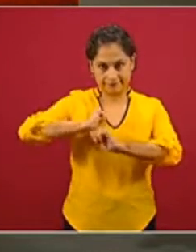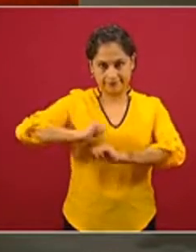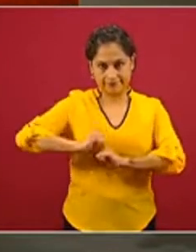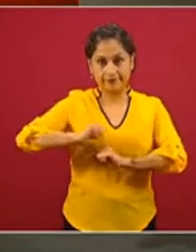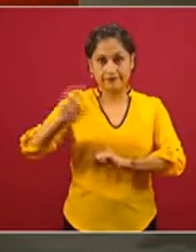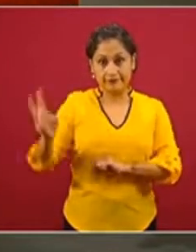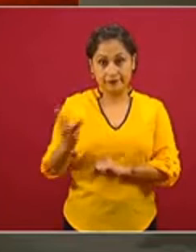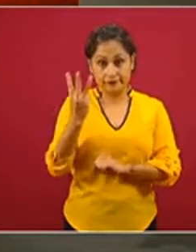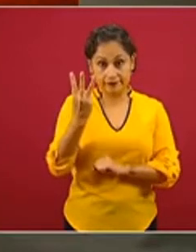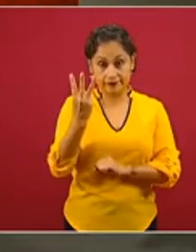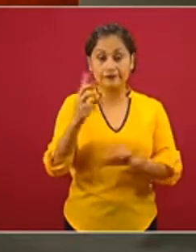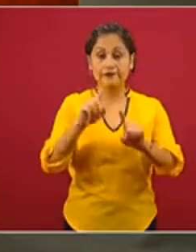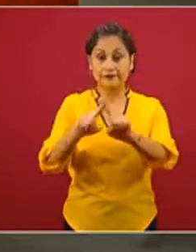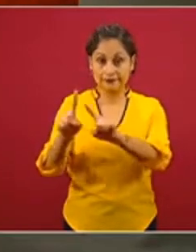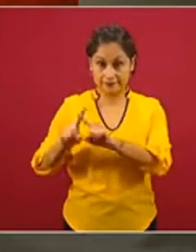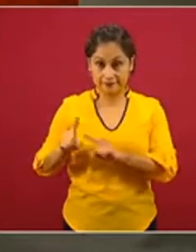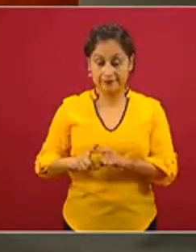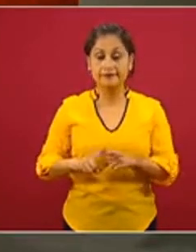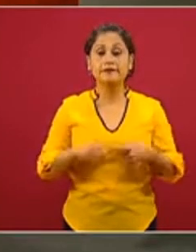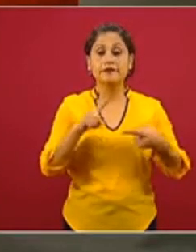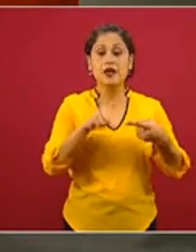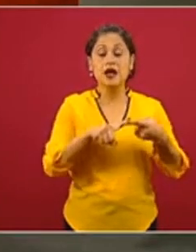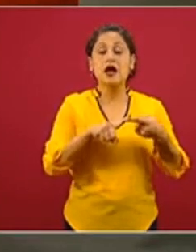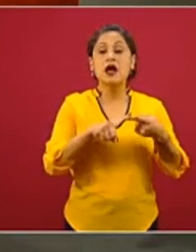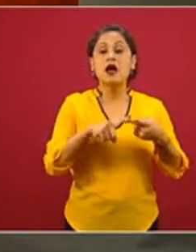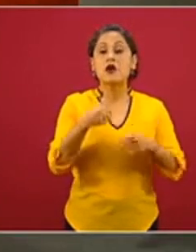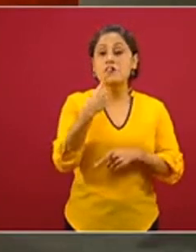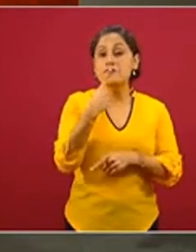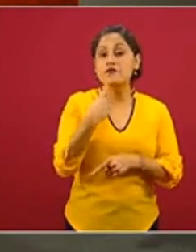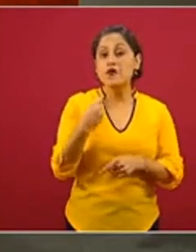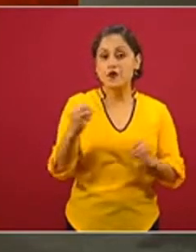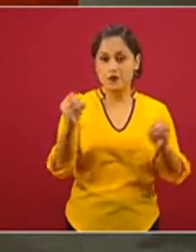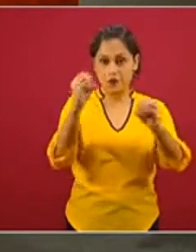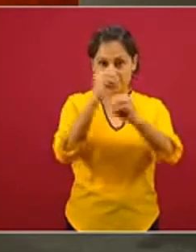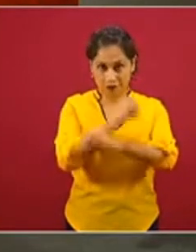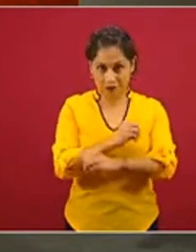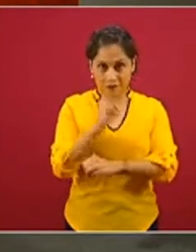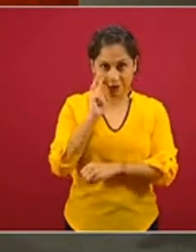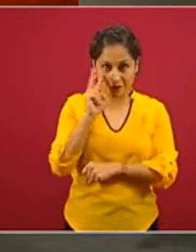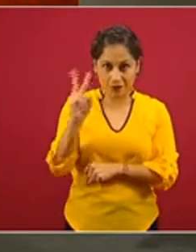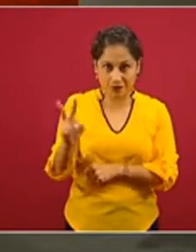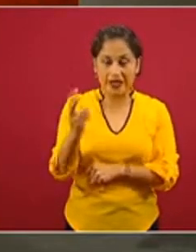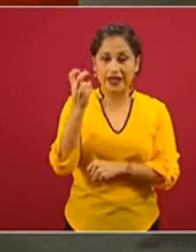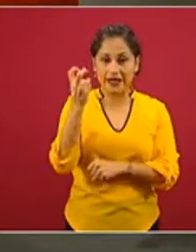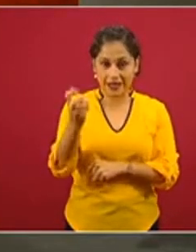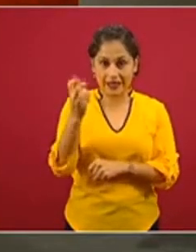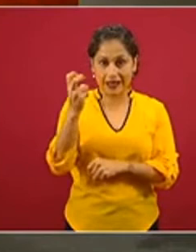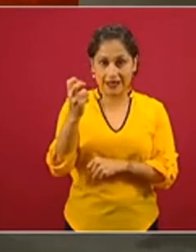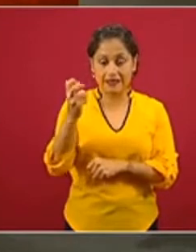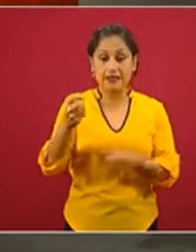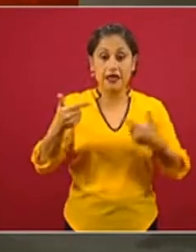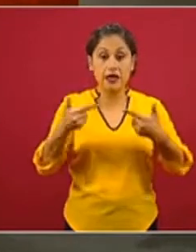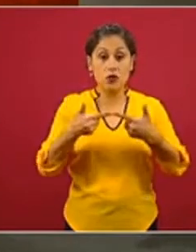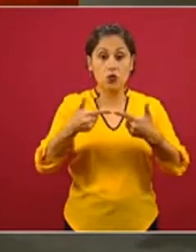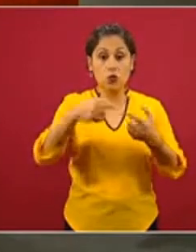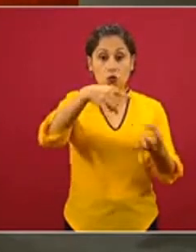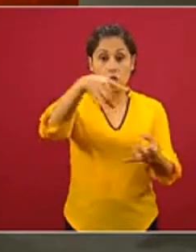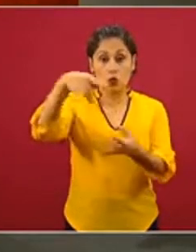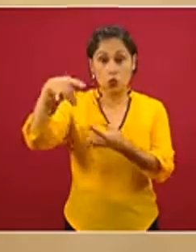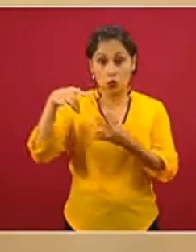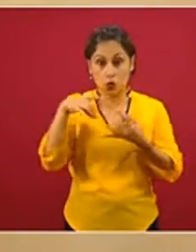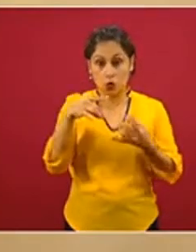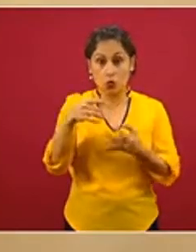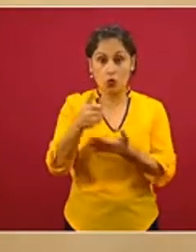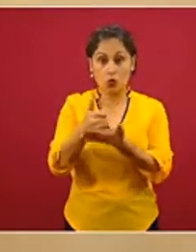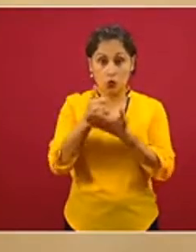oscura es la información de los reportes de movilidad comunitaria de Google. La